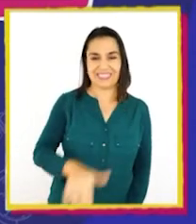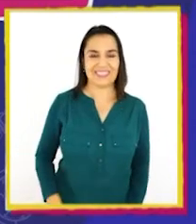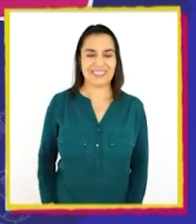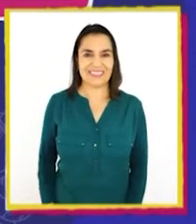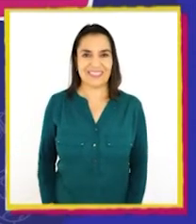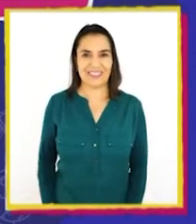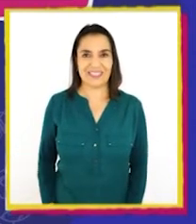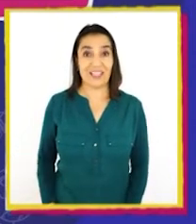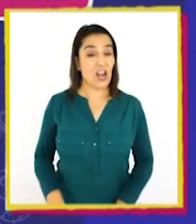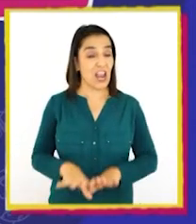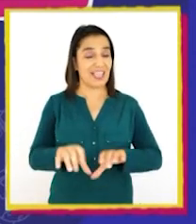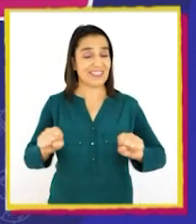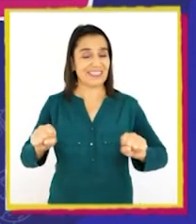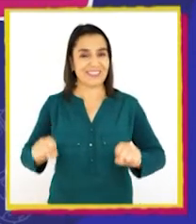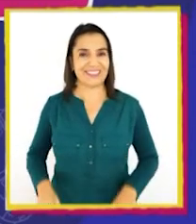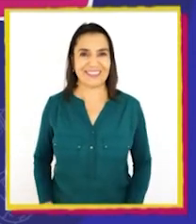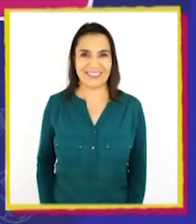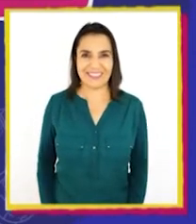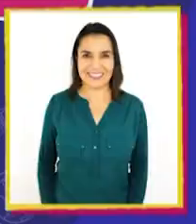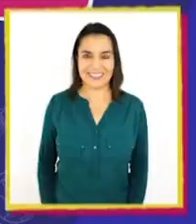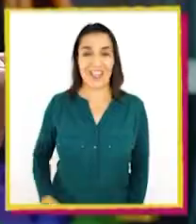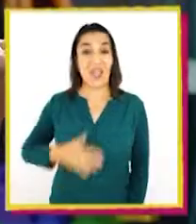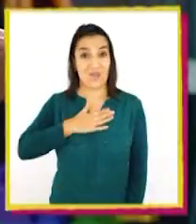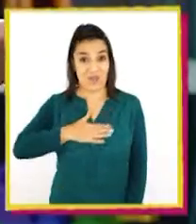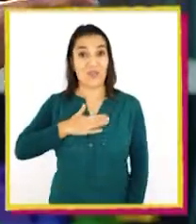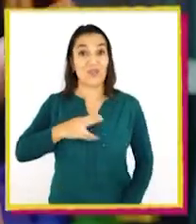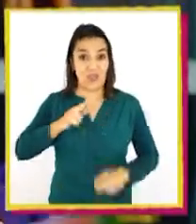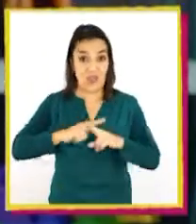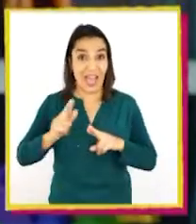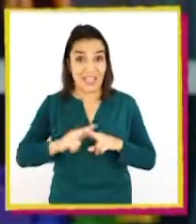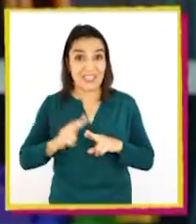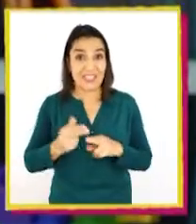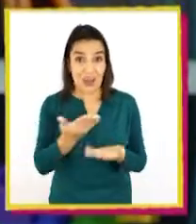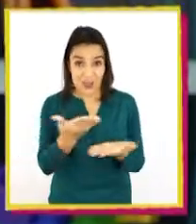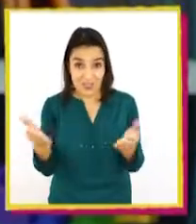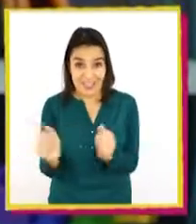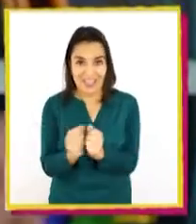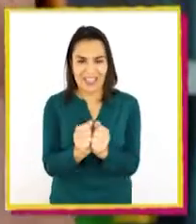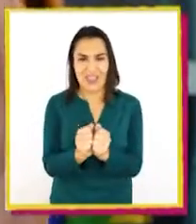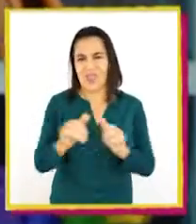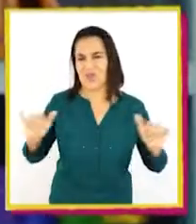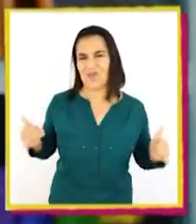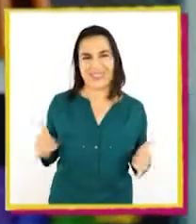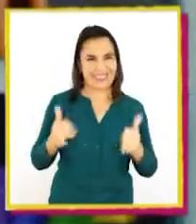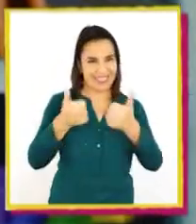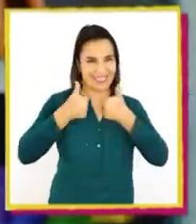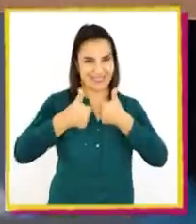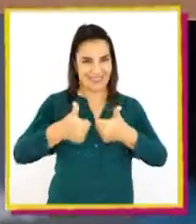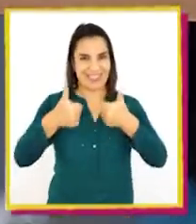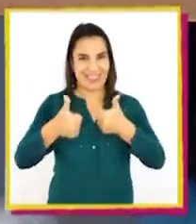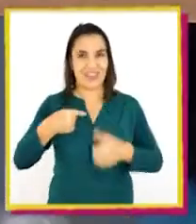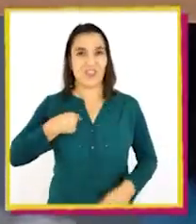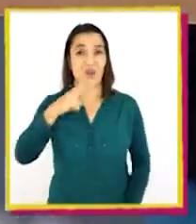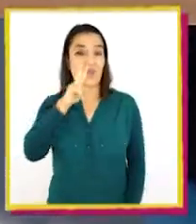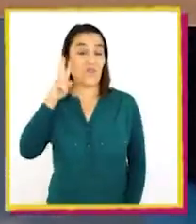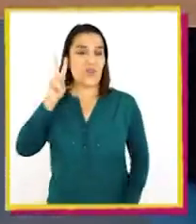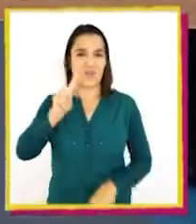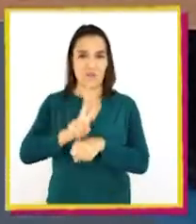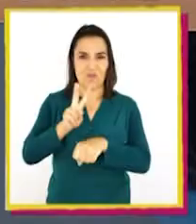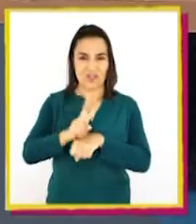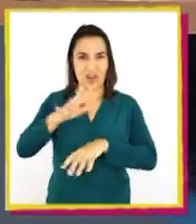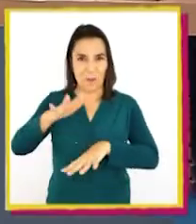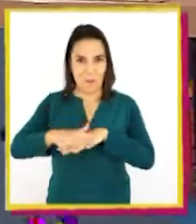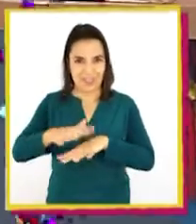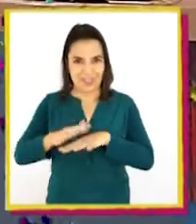135.635.056. ¡Y listo! Me encantó hacer estos ejercicios con ustedes. ¡Lo pasé muy bien! Soy Viviana, su